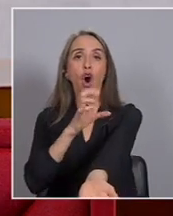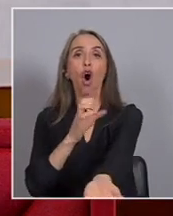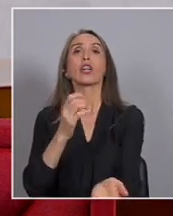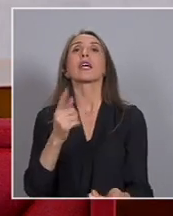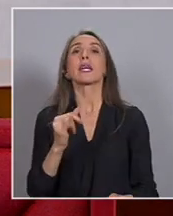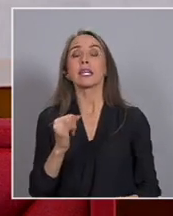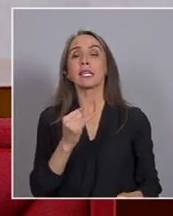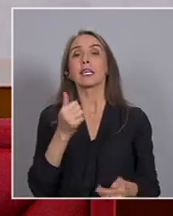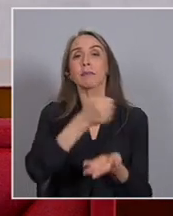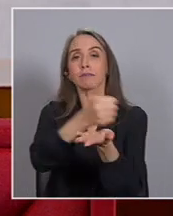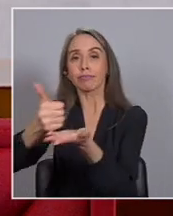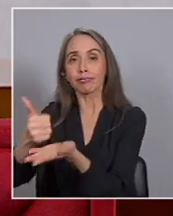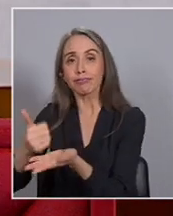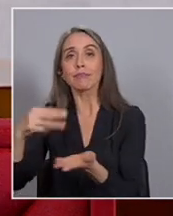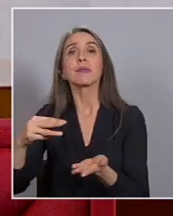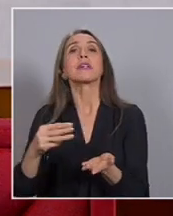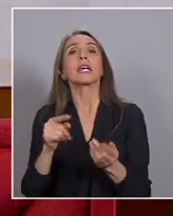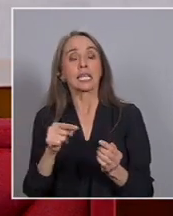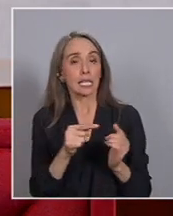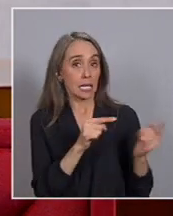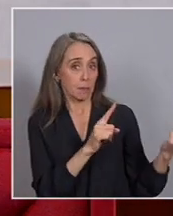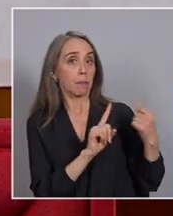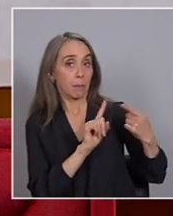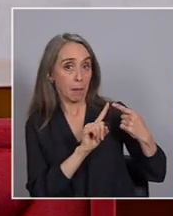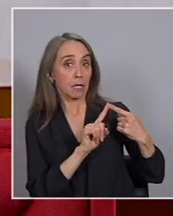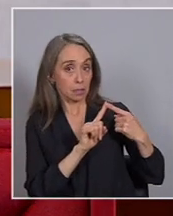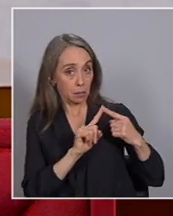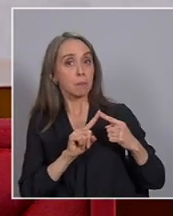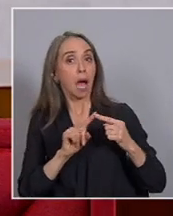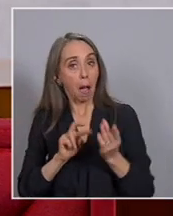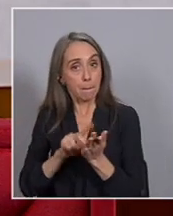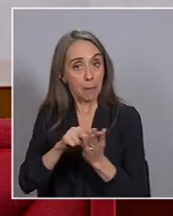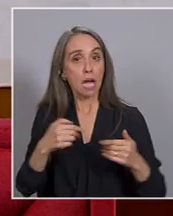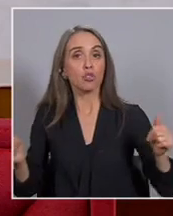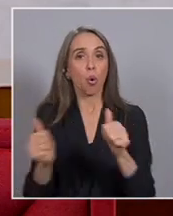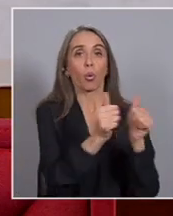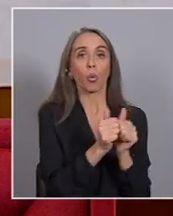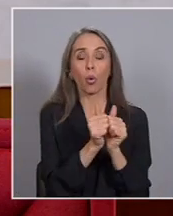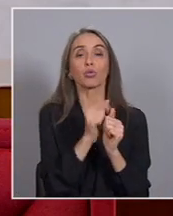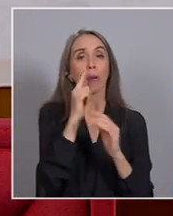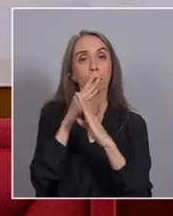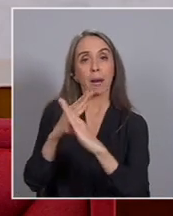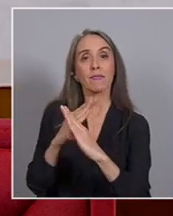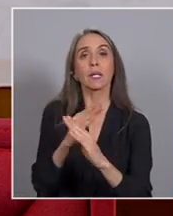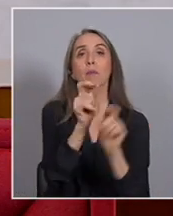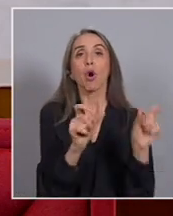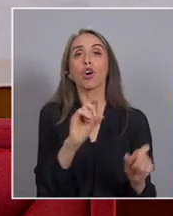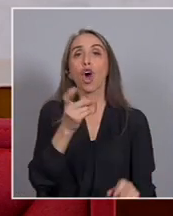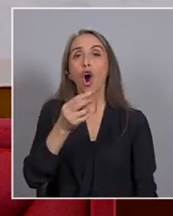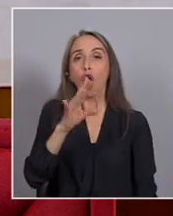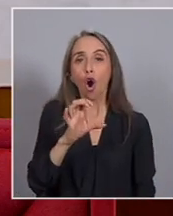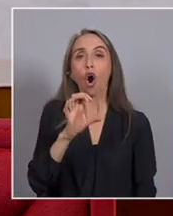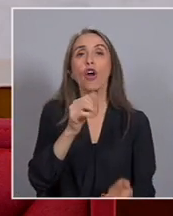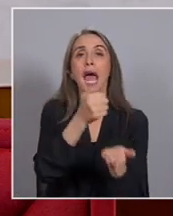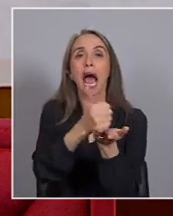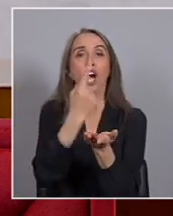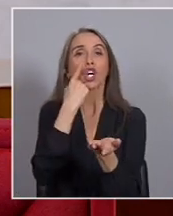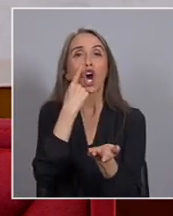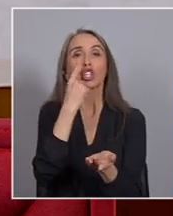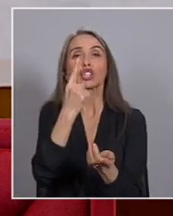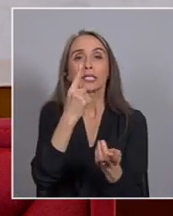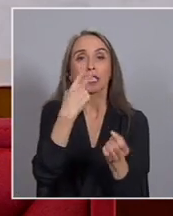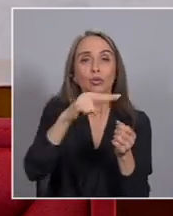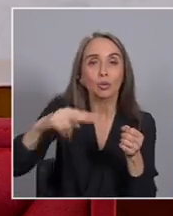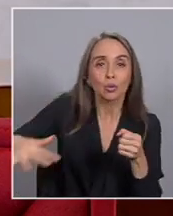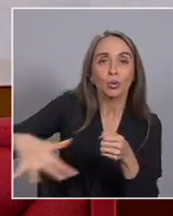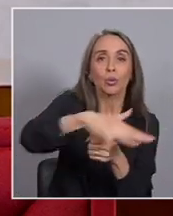involucrados en cada paso que damos en esta materia de prevención porque son quienes más de cerca conocen la realidad de cada uno de